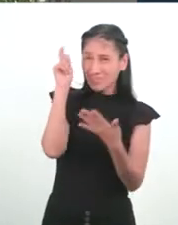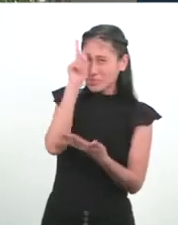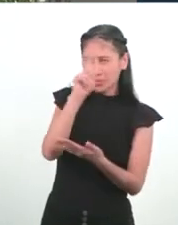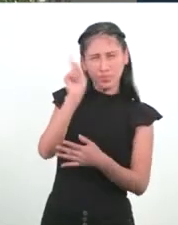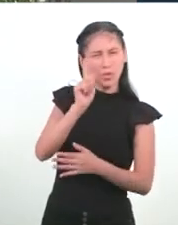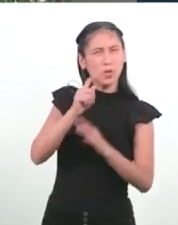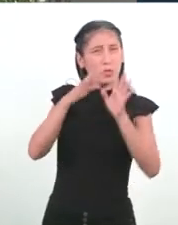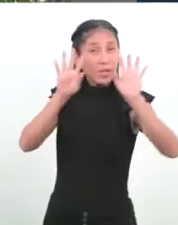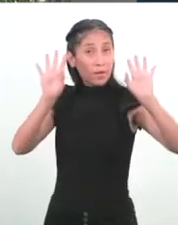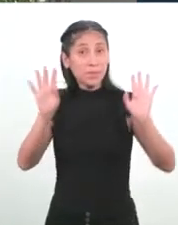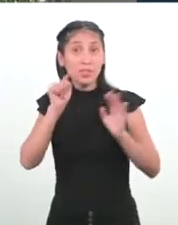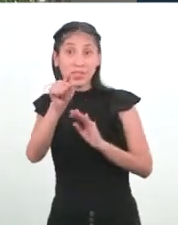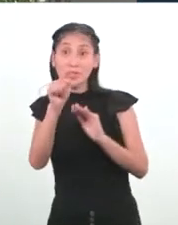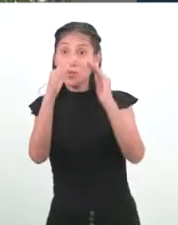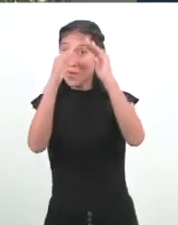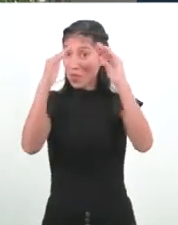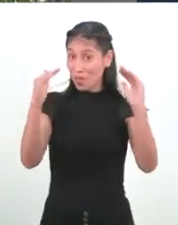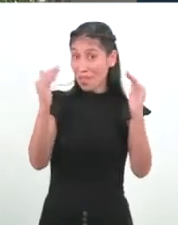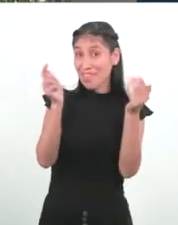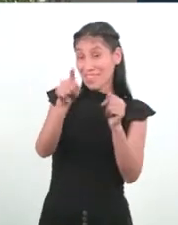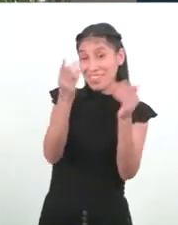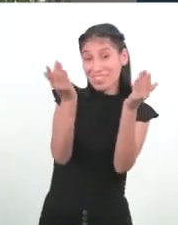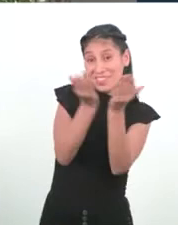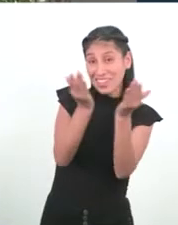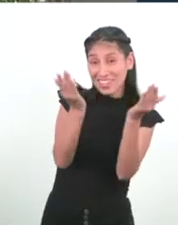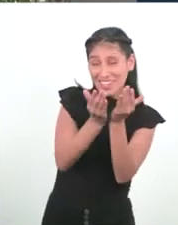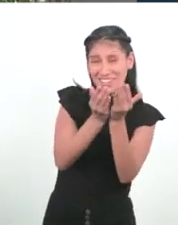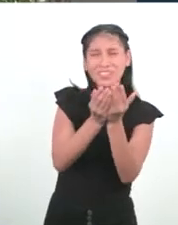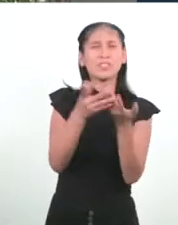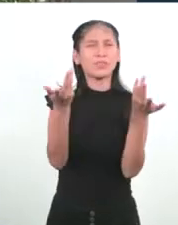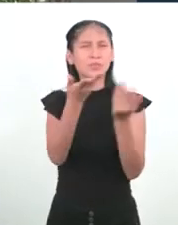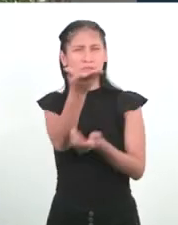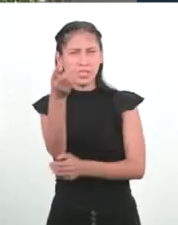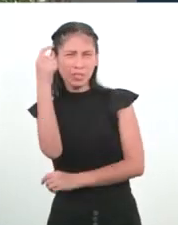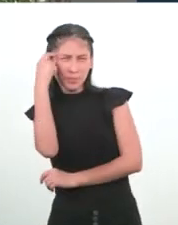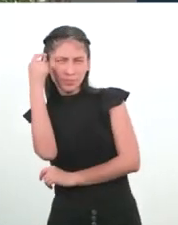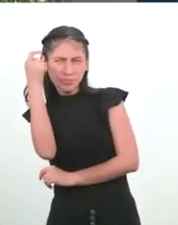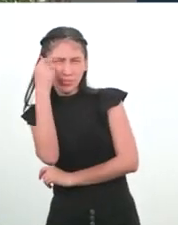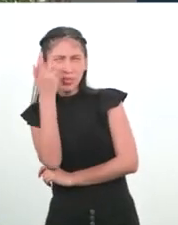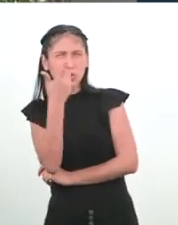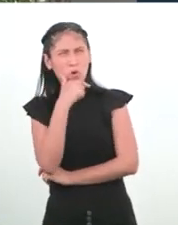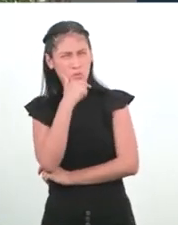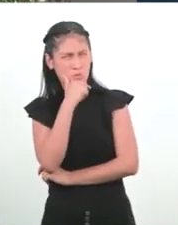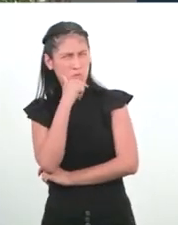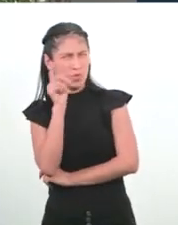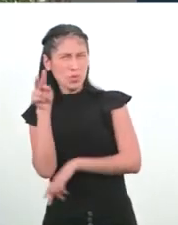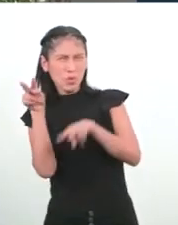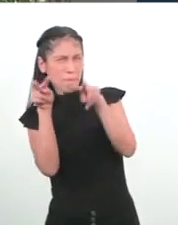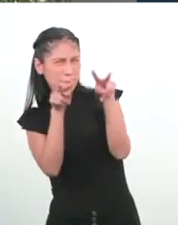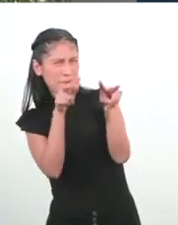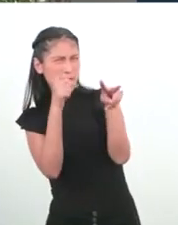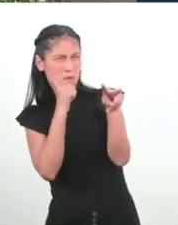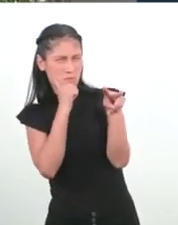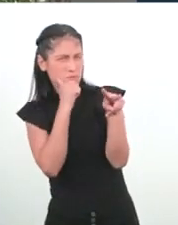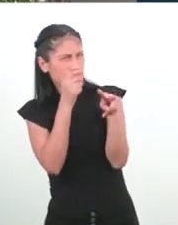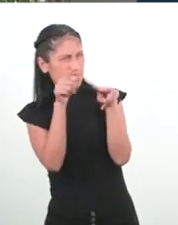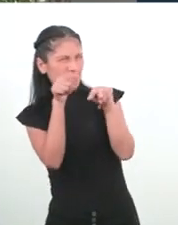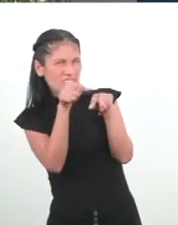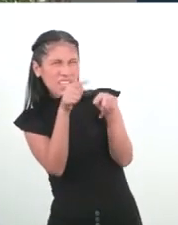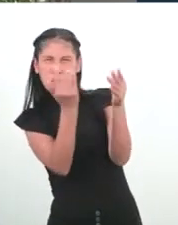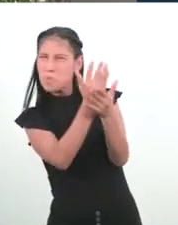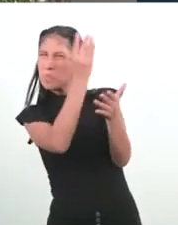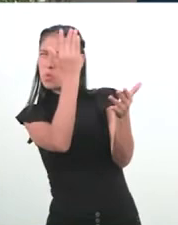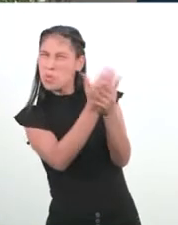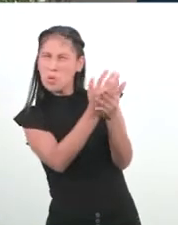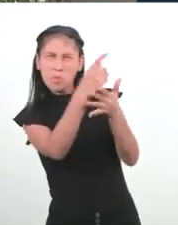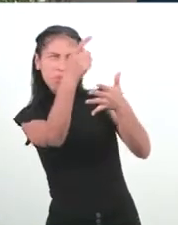que desde el colegio, desde sus casas, desde sus vecindarios, traten de comenzar por decir qué problema podría resolver yo